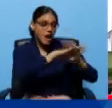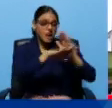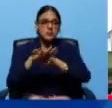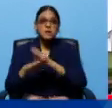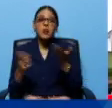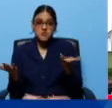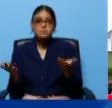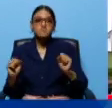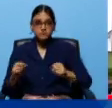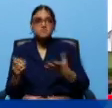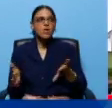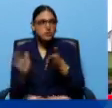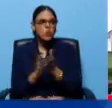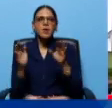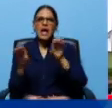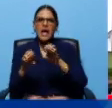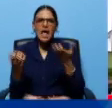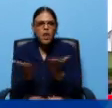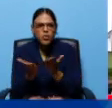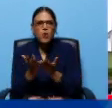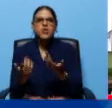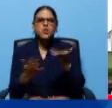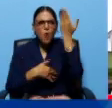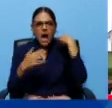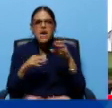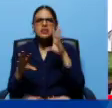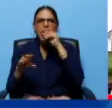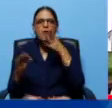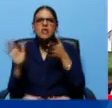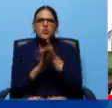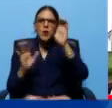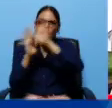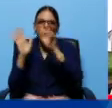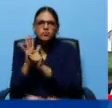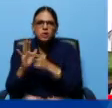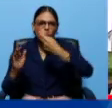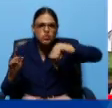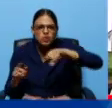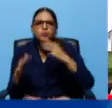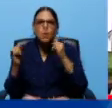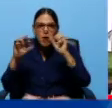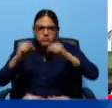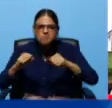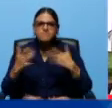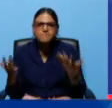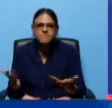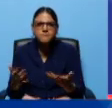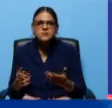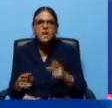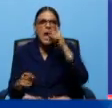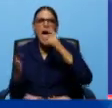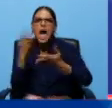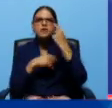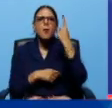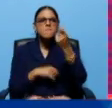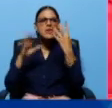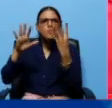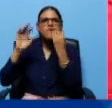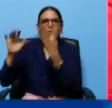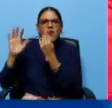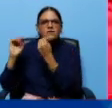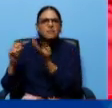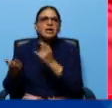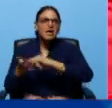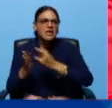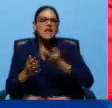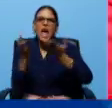¿Ah? La educación, entonces se hablaba cuando éramos constituyentes, Pepe, en el año 99. Ustedes estaban